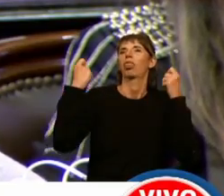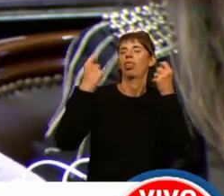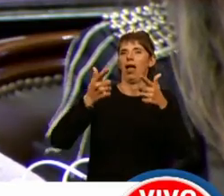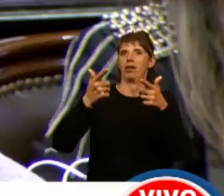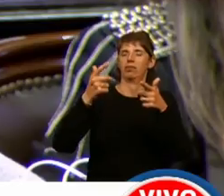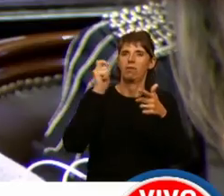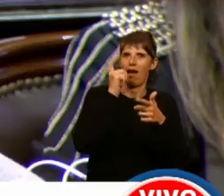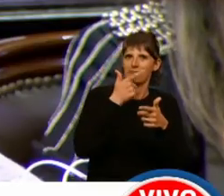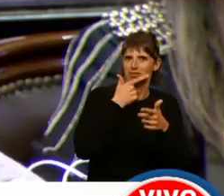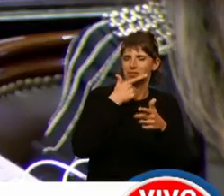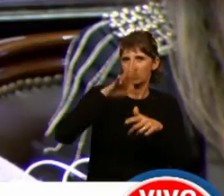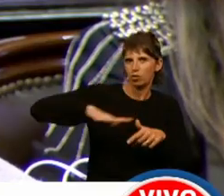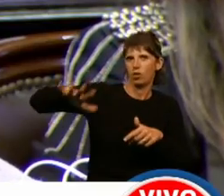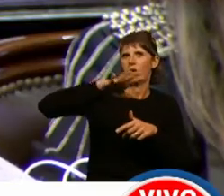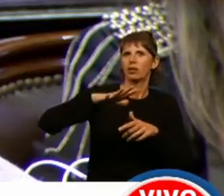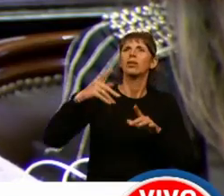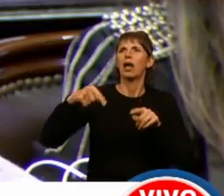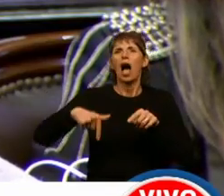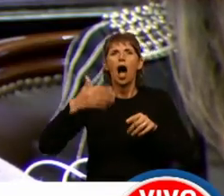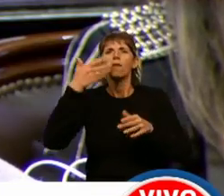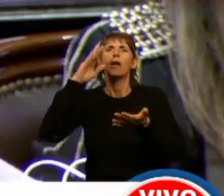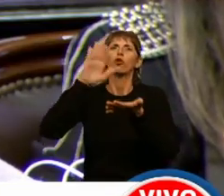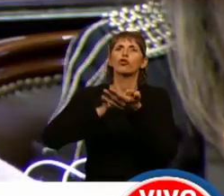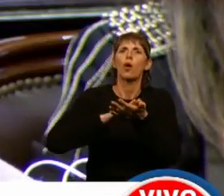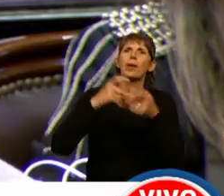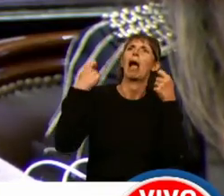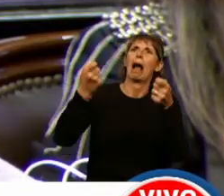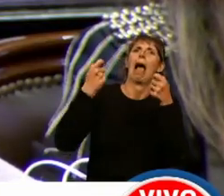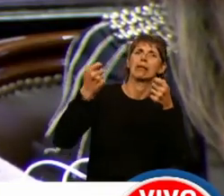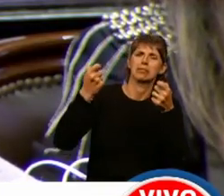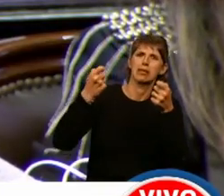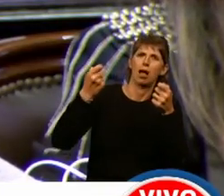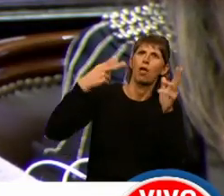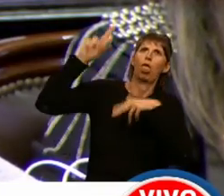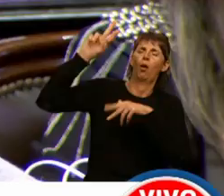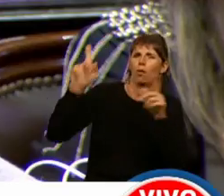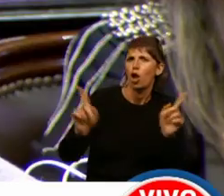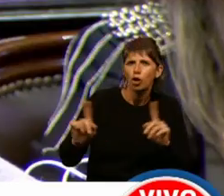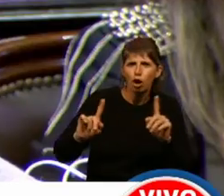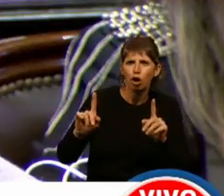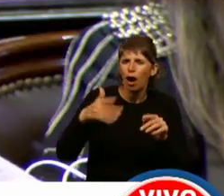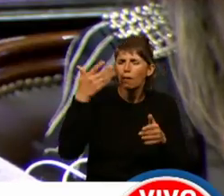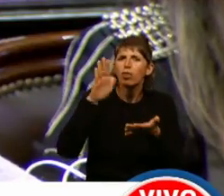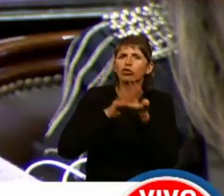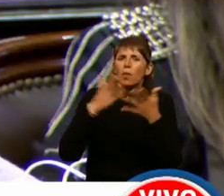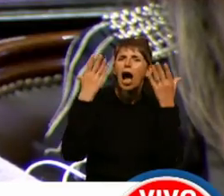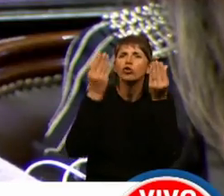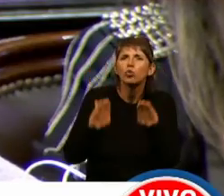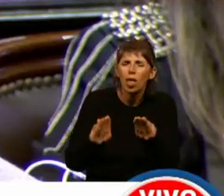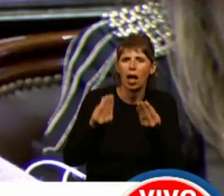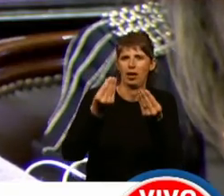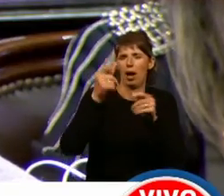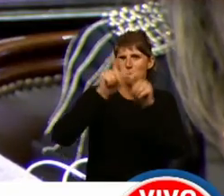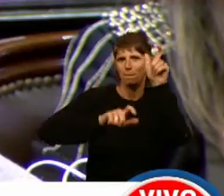hacer un mayor consumo de un derroche de energía sino de ayudar a cada uno y a cada uno de los habitantes de nuestro país que no podían